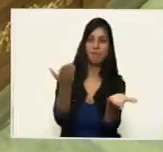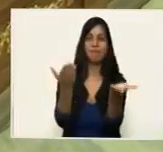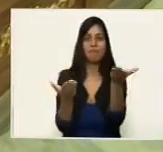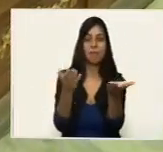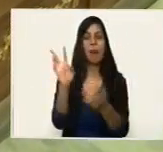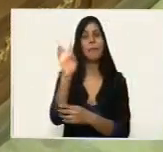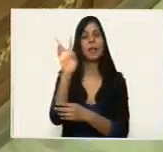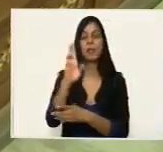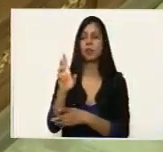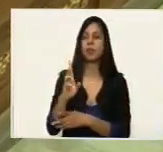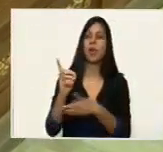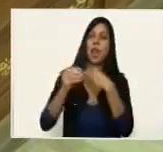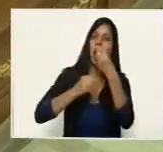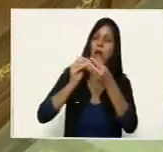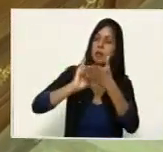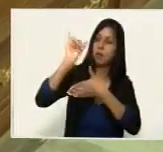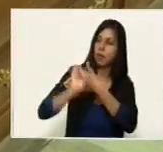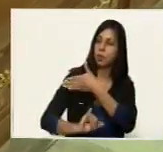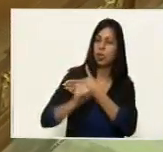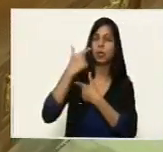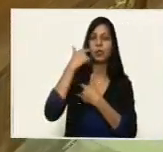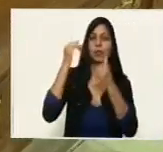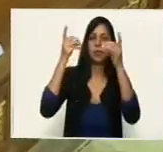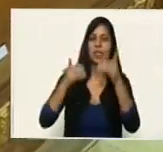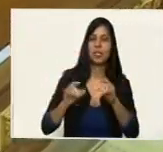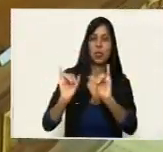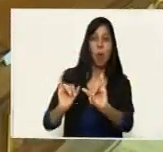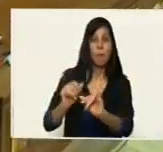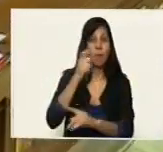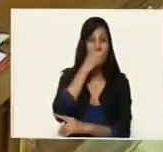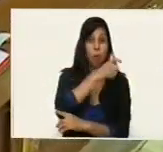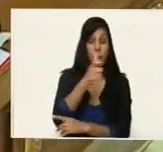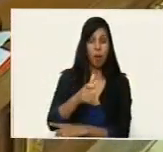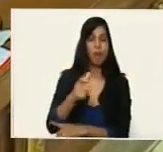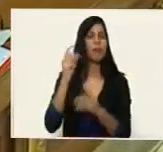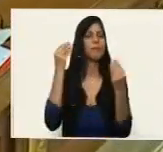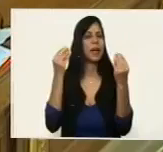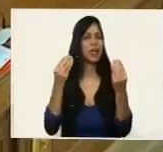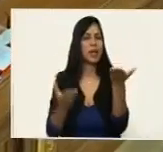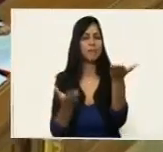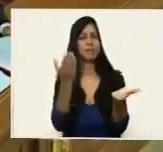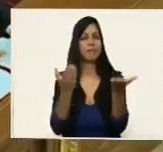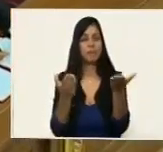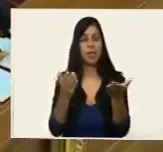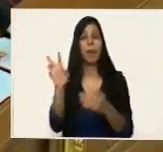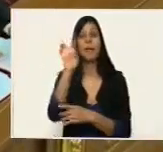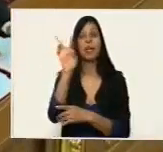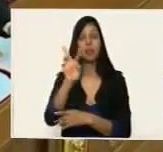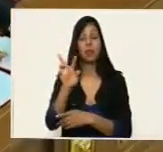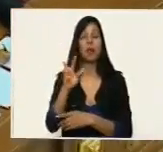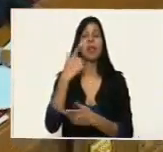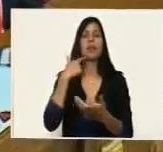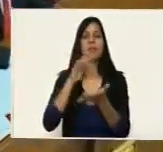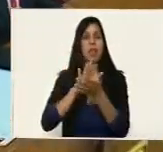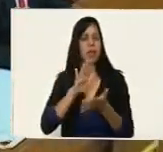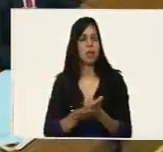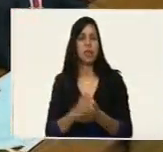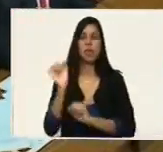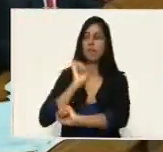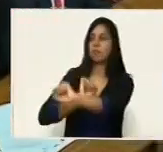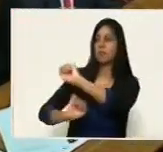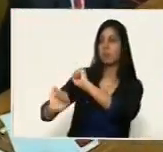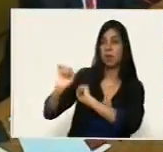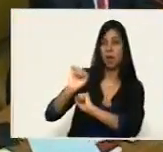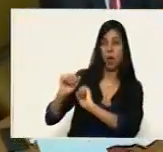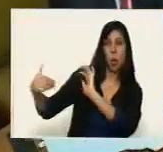decisiones emanadas de este poder plenipotenciario, precisamente para la estabilización de la vida en nuestra patria, defendiéndola de cualquier enemigo